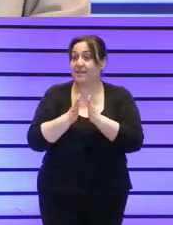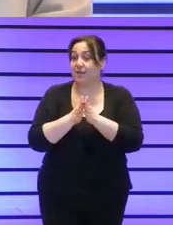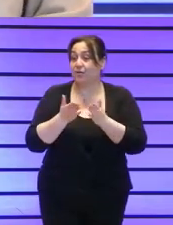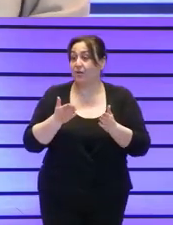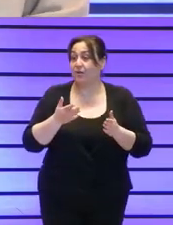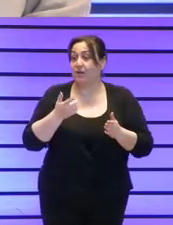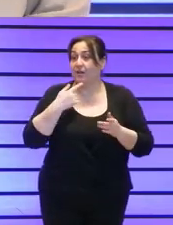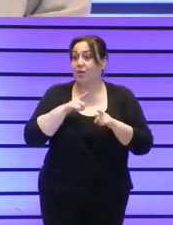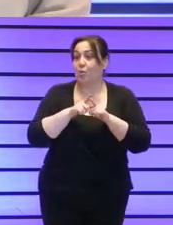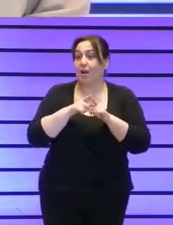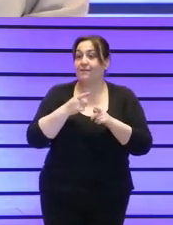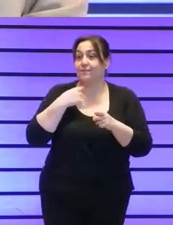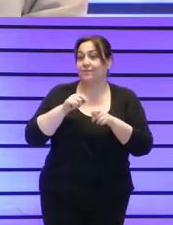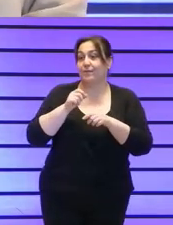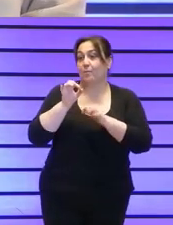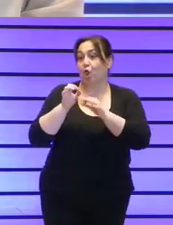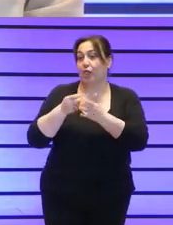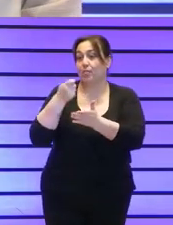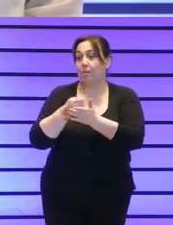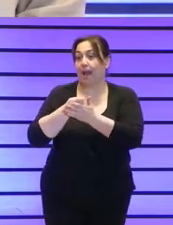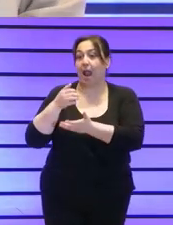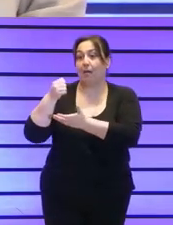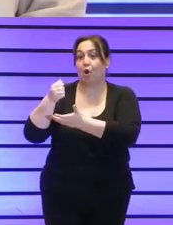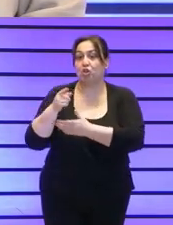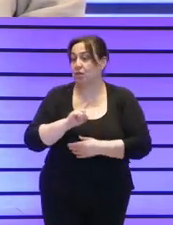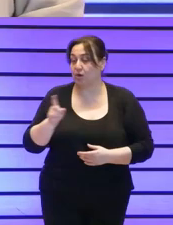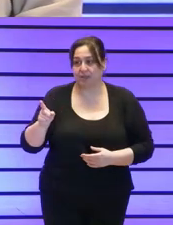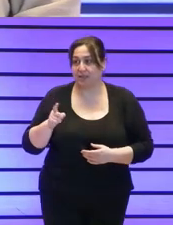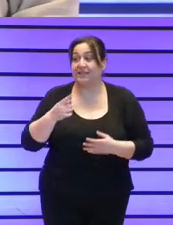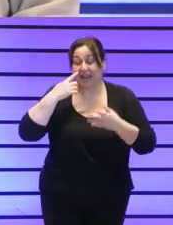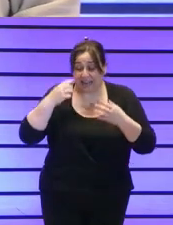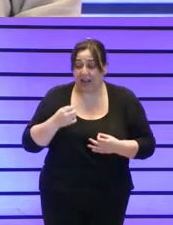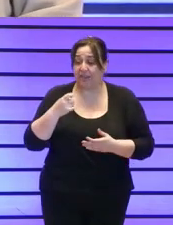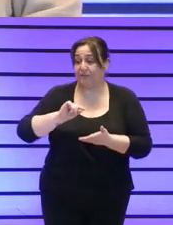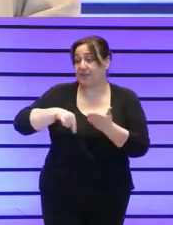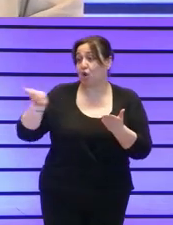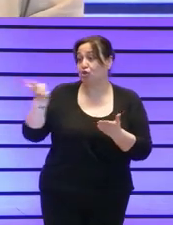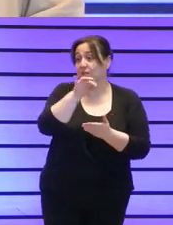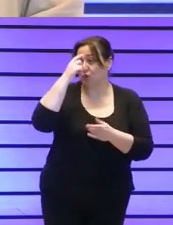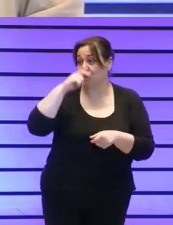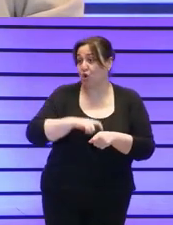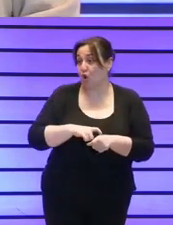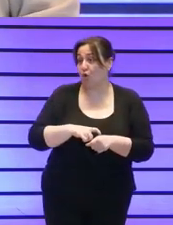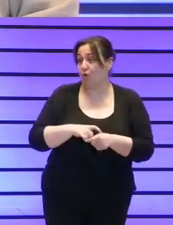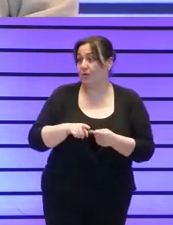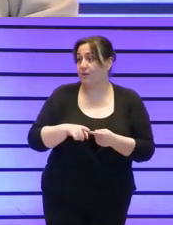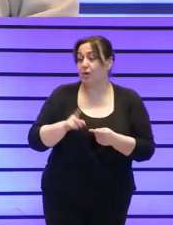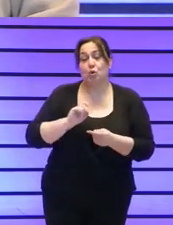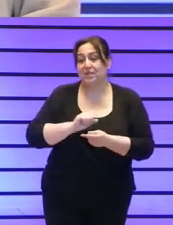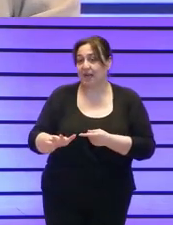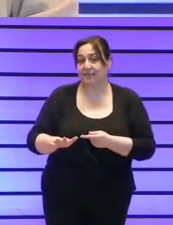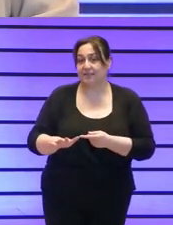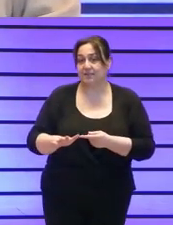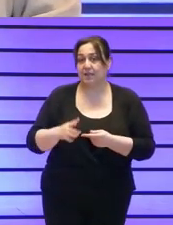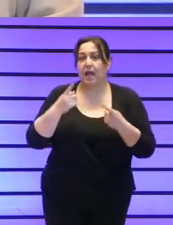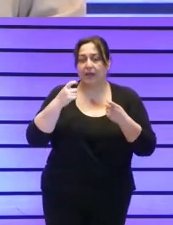que no cotizaba en las bolsas, ¿no? Es que hay que contratar a un psicólogo, ¿no? Es decir, no es gratis y